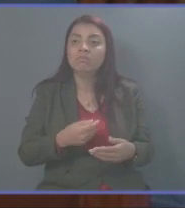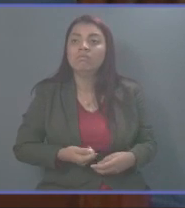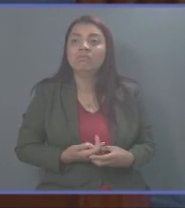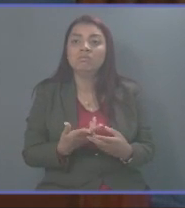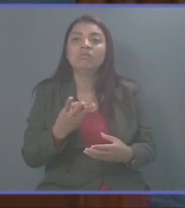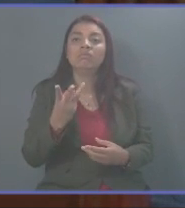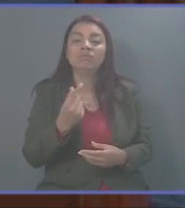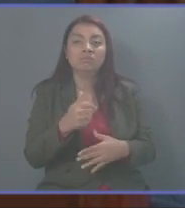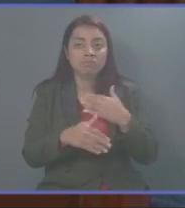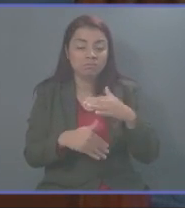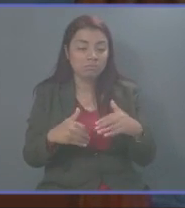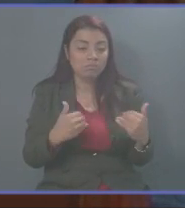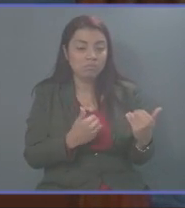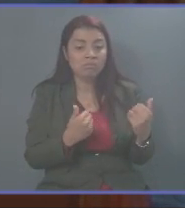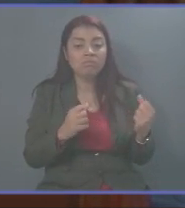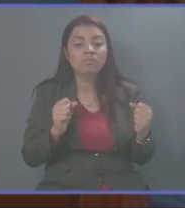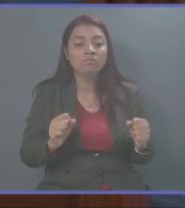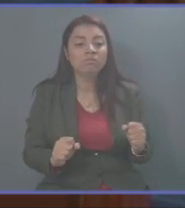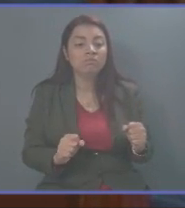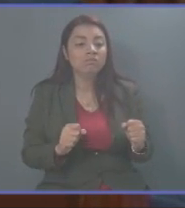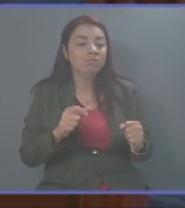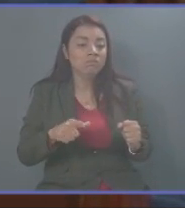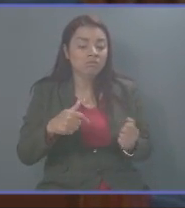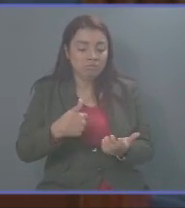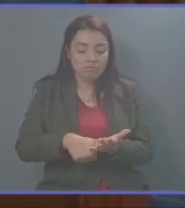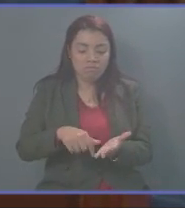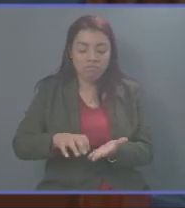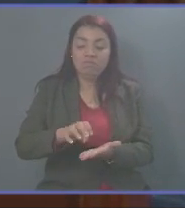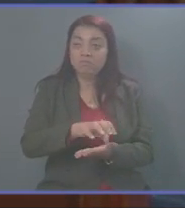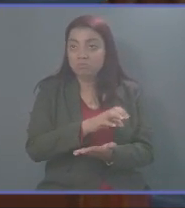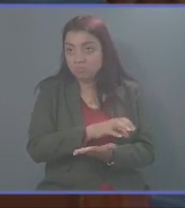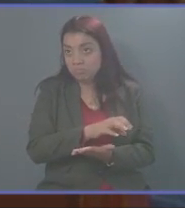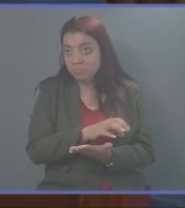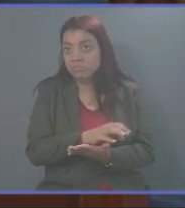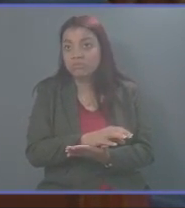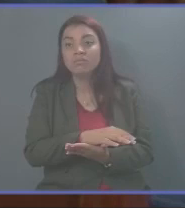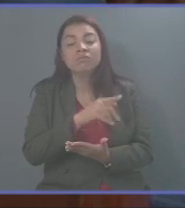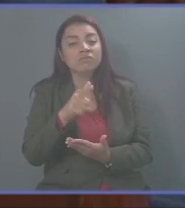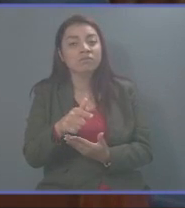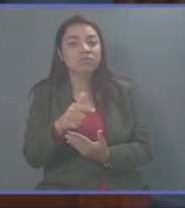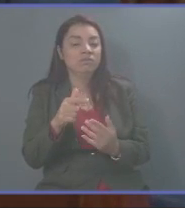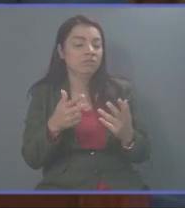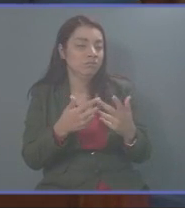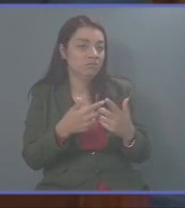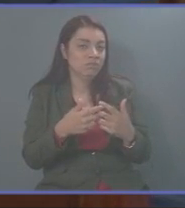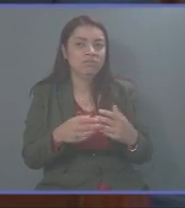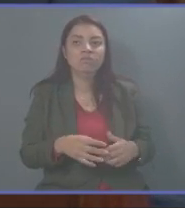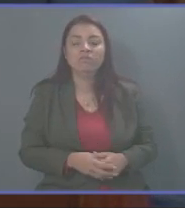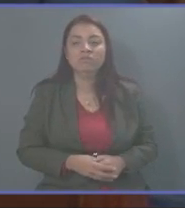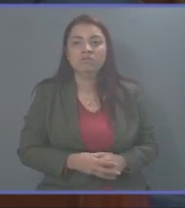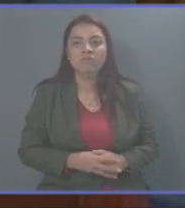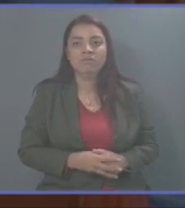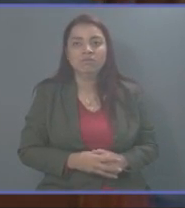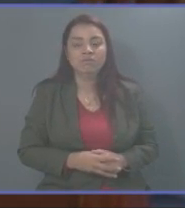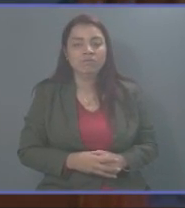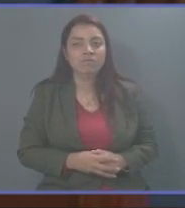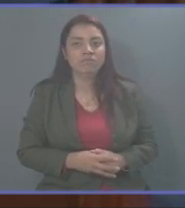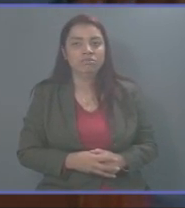mínimas de residuos a entregar de parte de las municipalidades a los gestores.